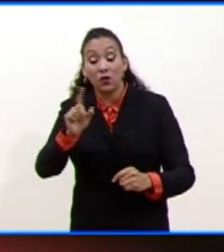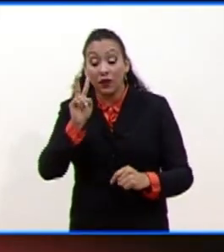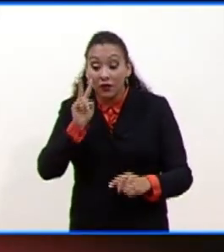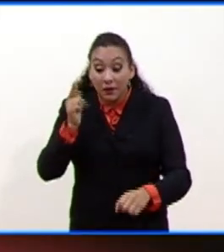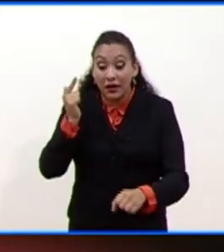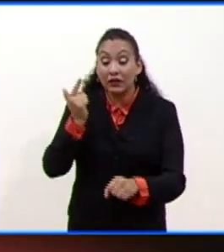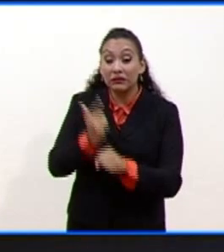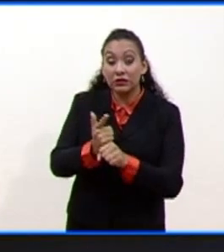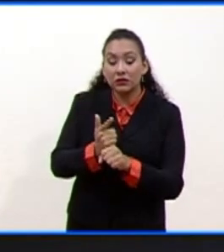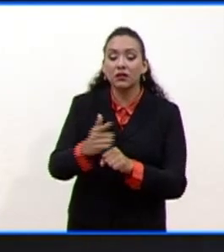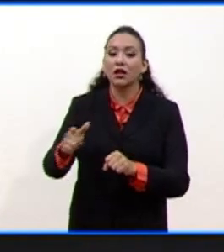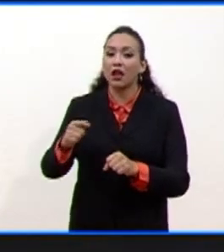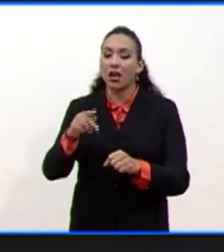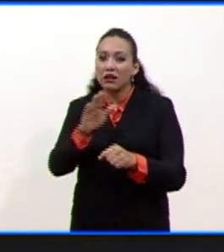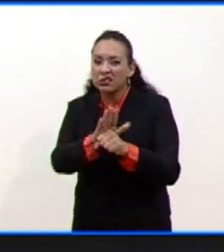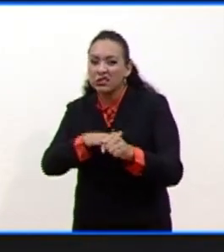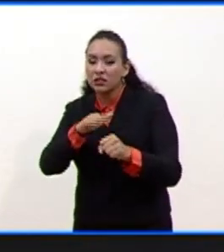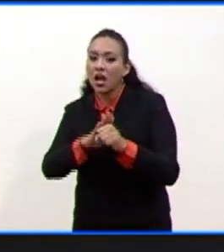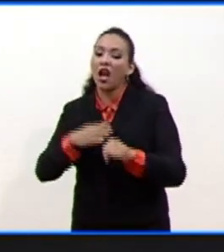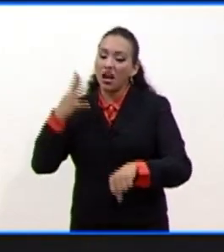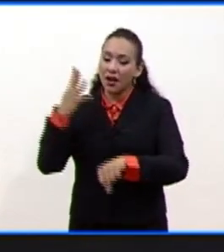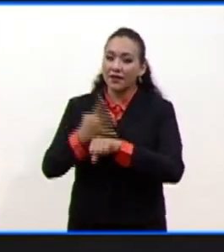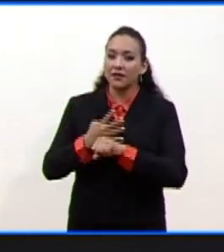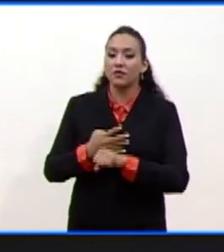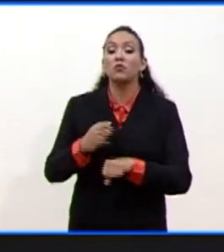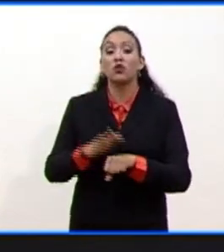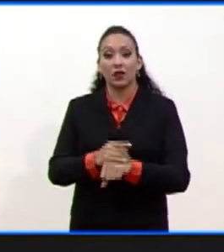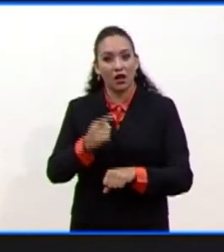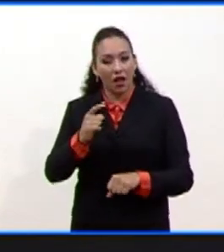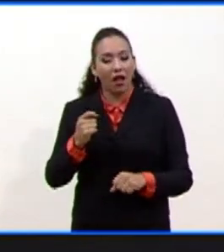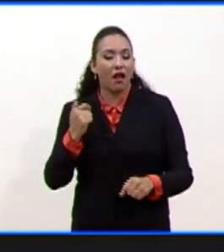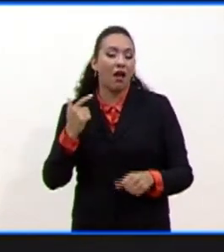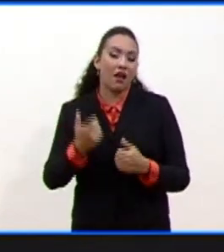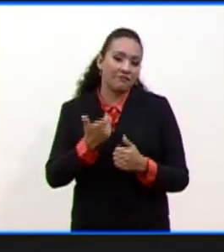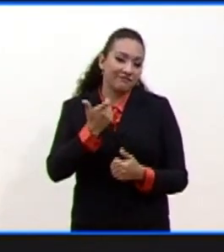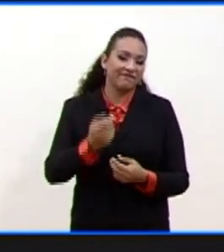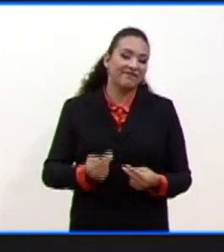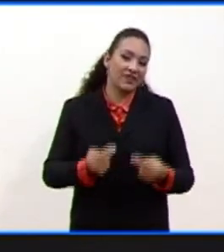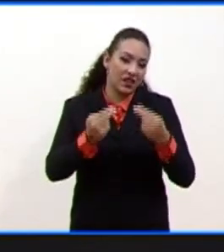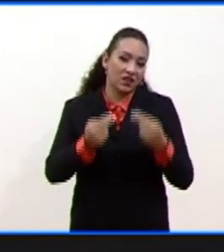este delito, pues consideró que hay un componente económico detrás de este.